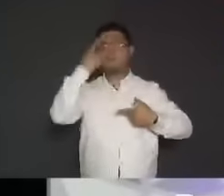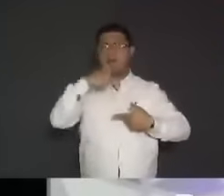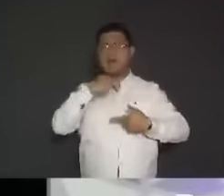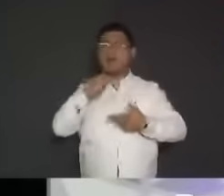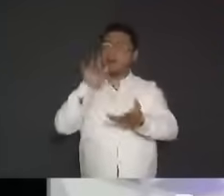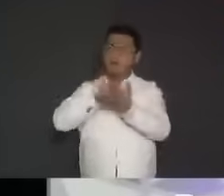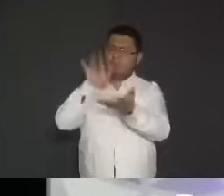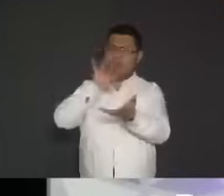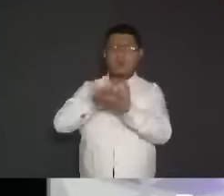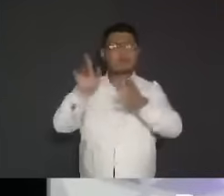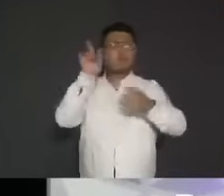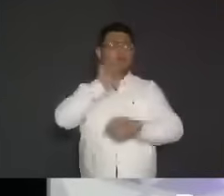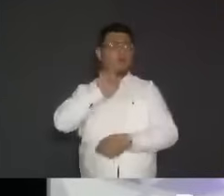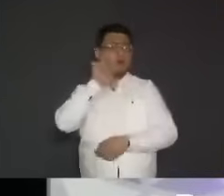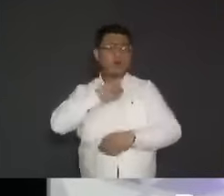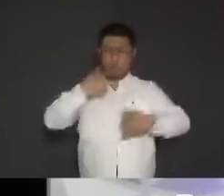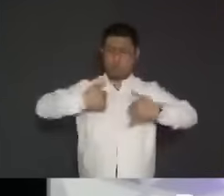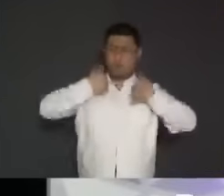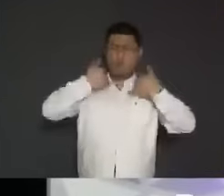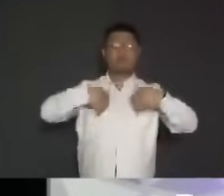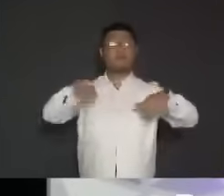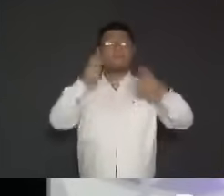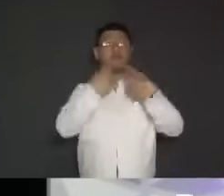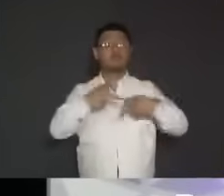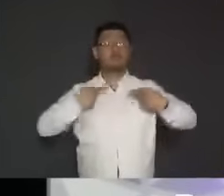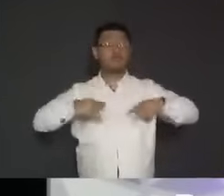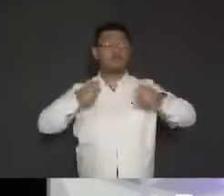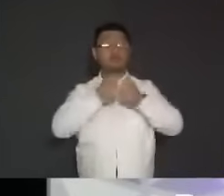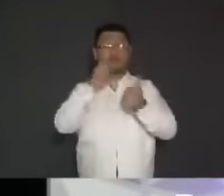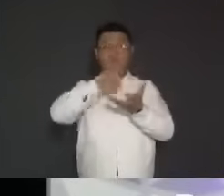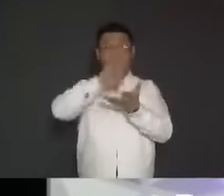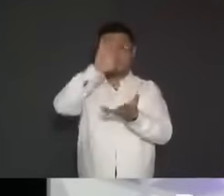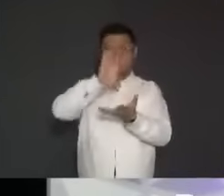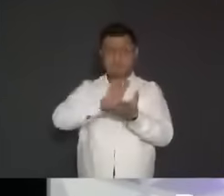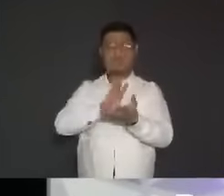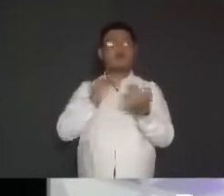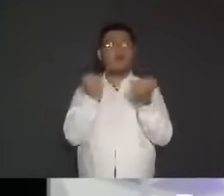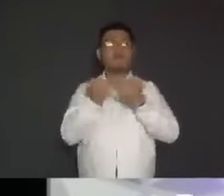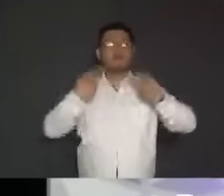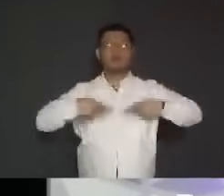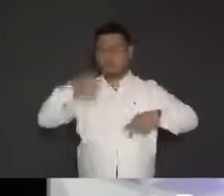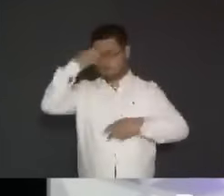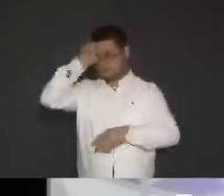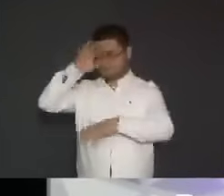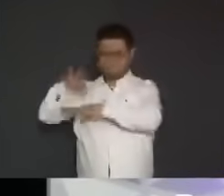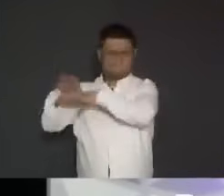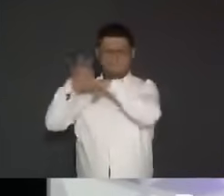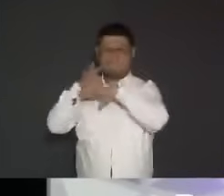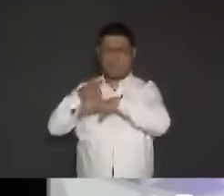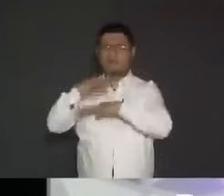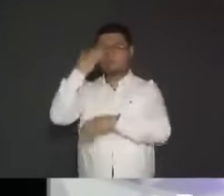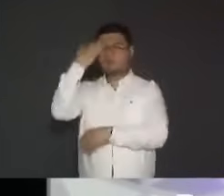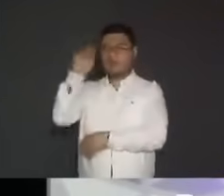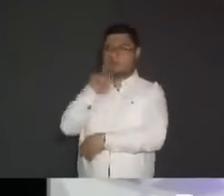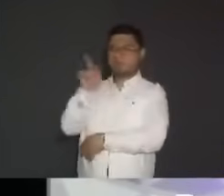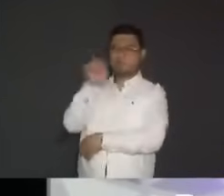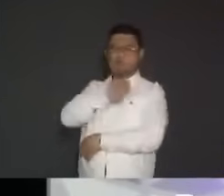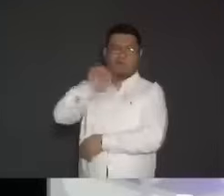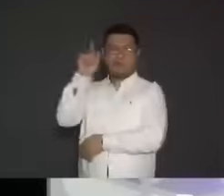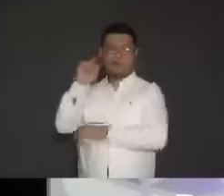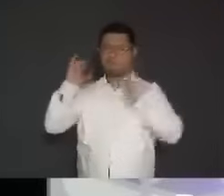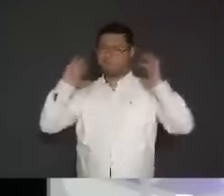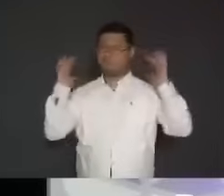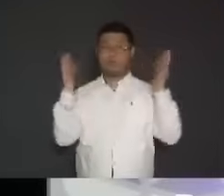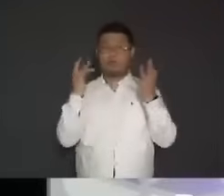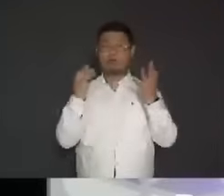participarán mujeres, jóvenes, personas con discapacidad y también expertos y expertas ambientales, porque sí, necesitamos que